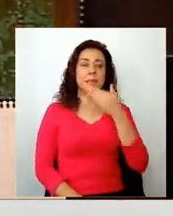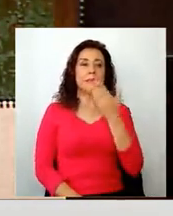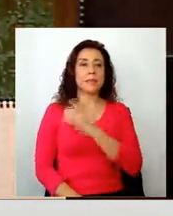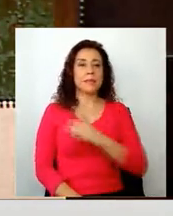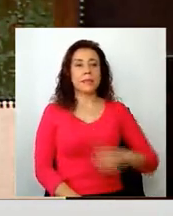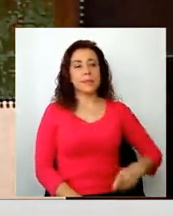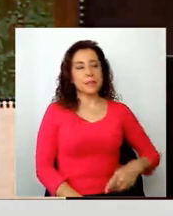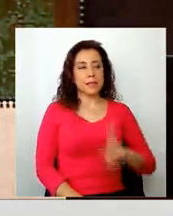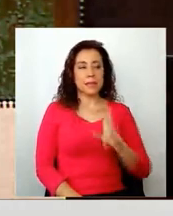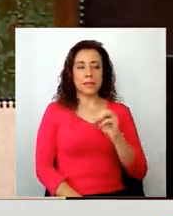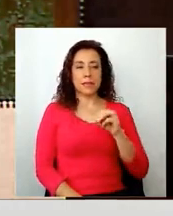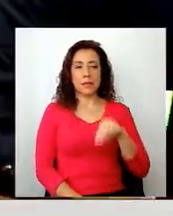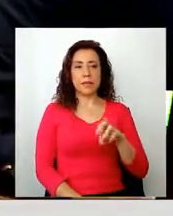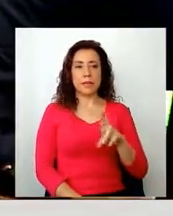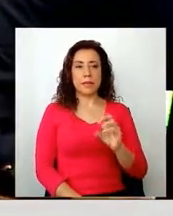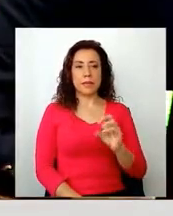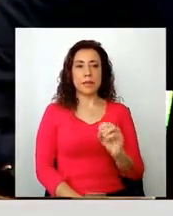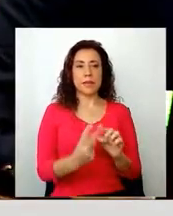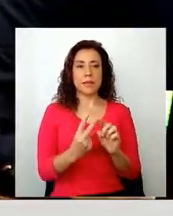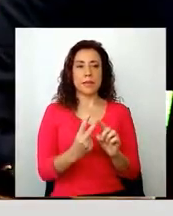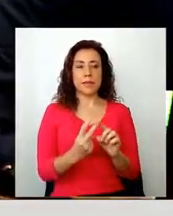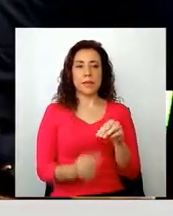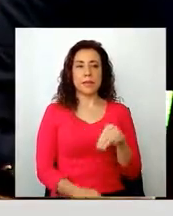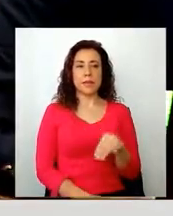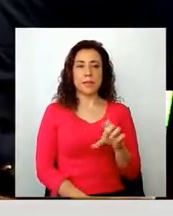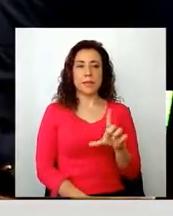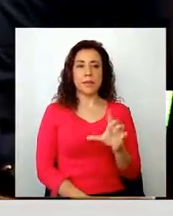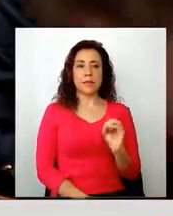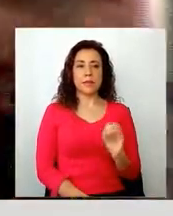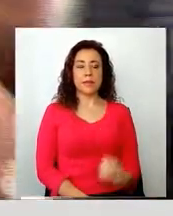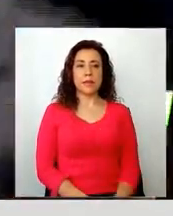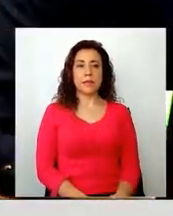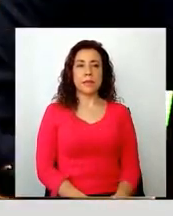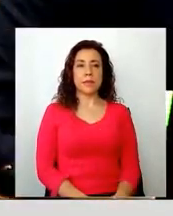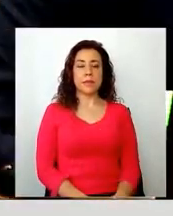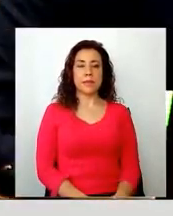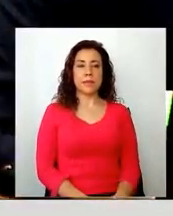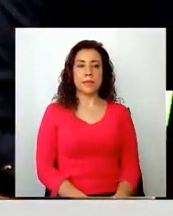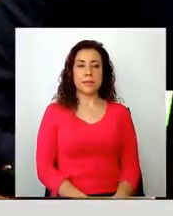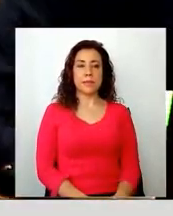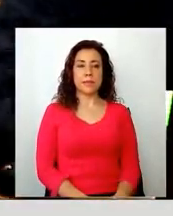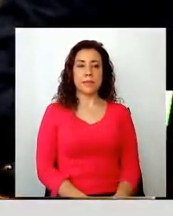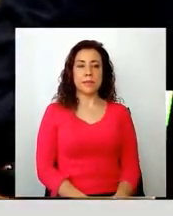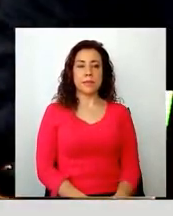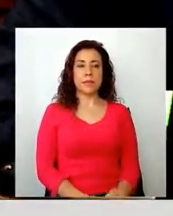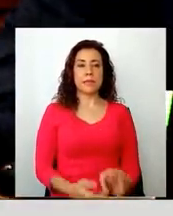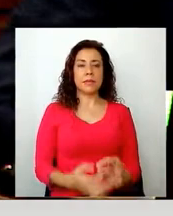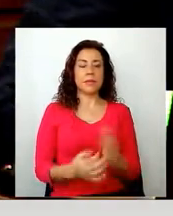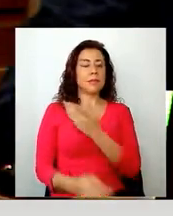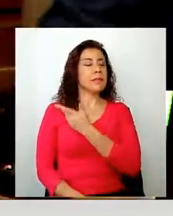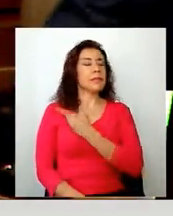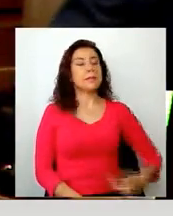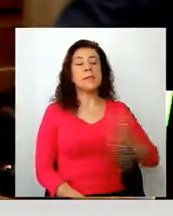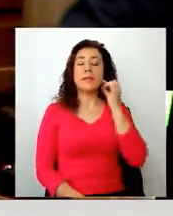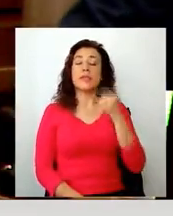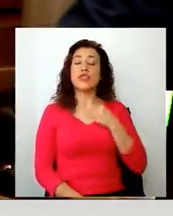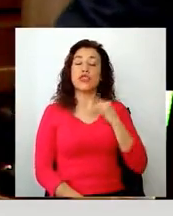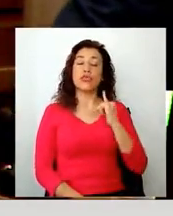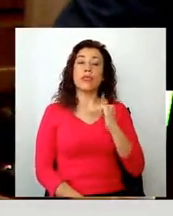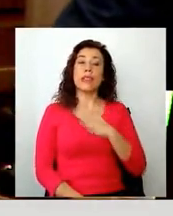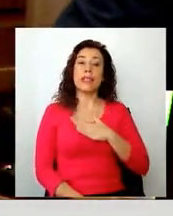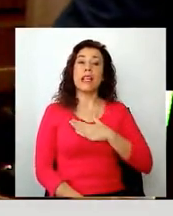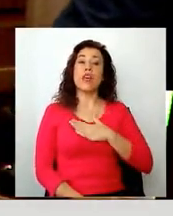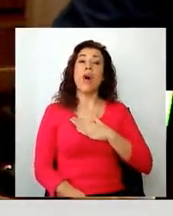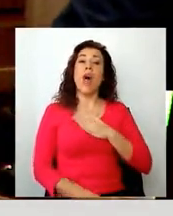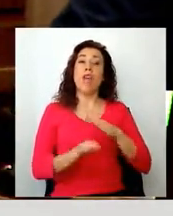Romero y luego el diputado Daniel Melo diputado Romero gracias presidenta presidenta como yo estoy a favor de crear cuentos de trabajo